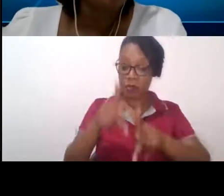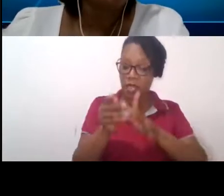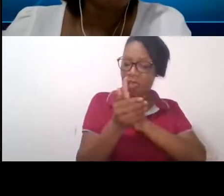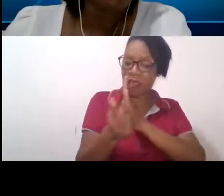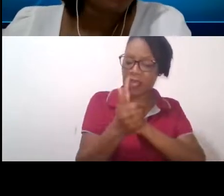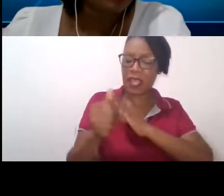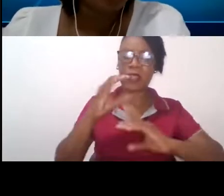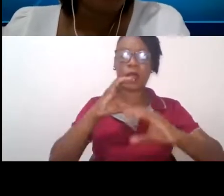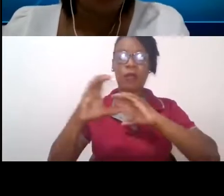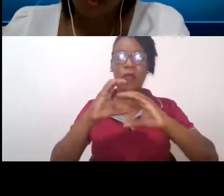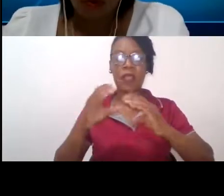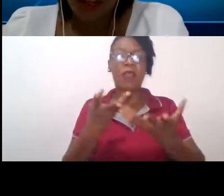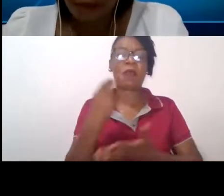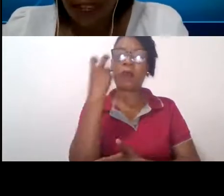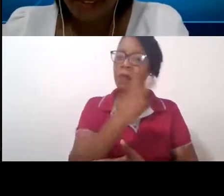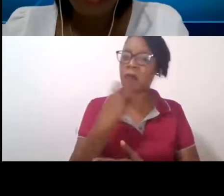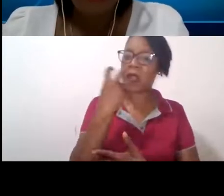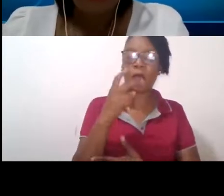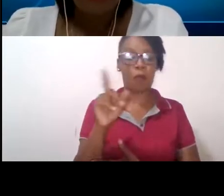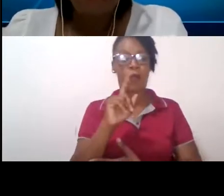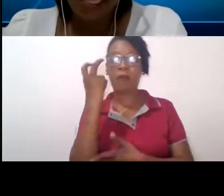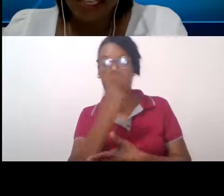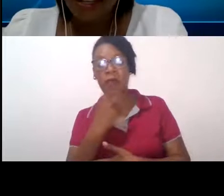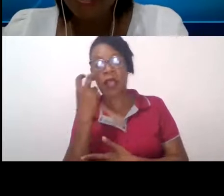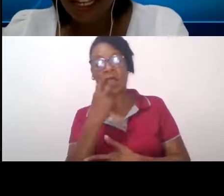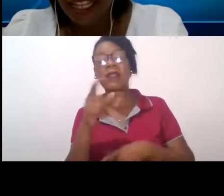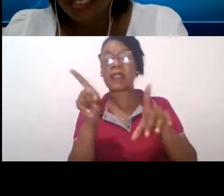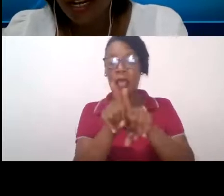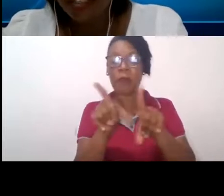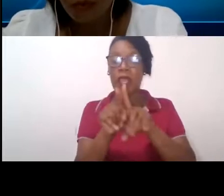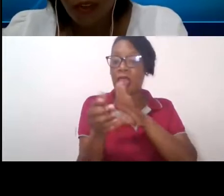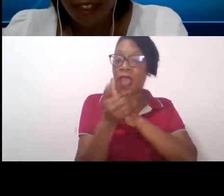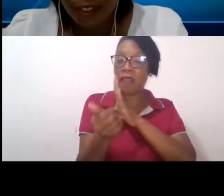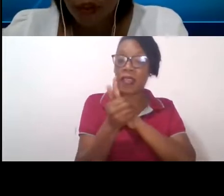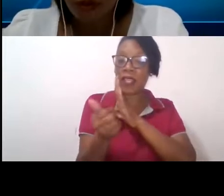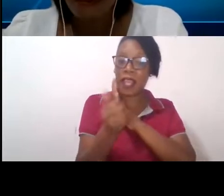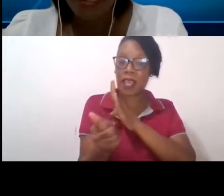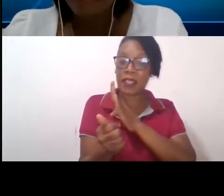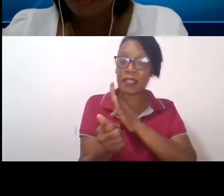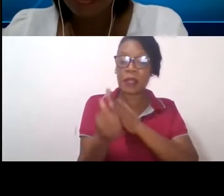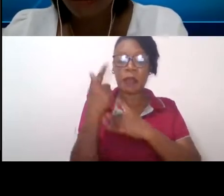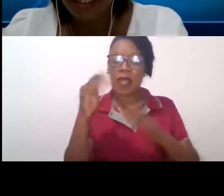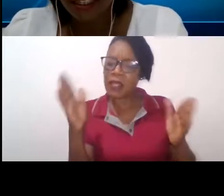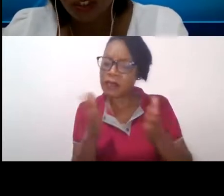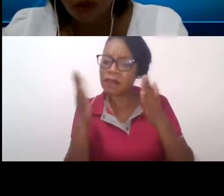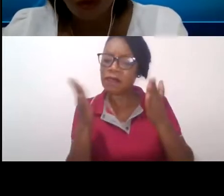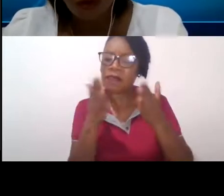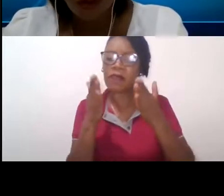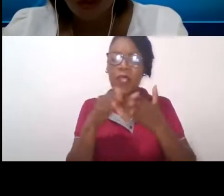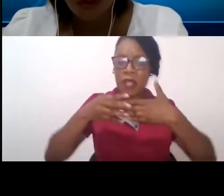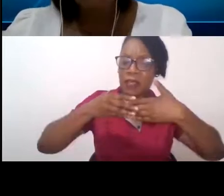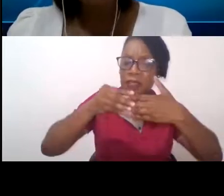comunicación, tanto las verbales como las no verbales. También las habilidades para la simbolización, para la